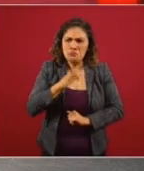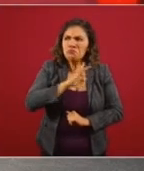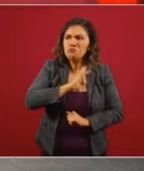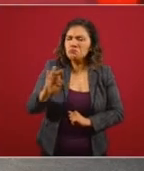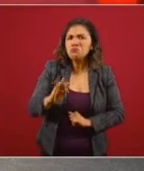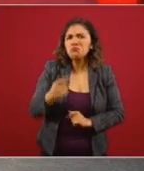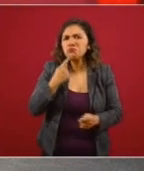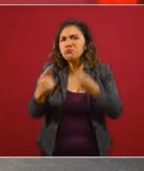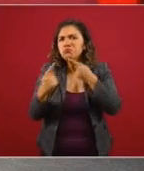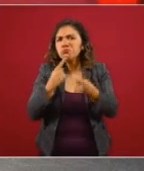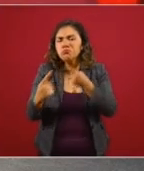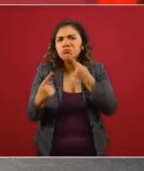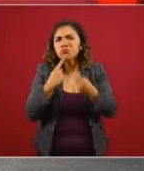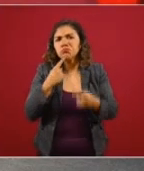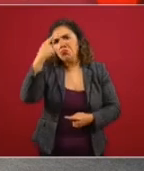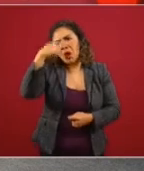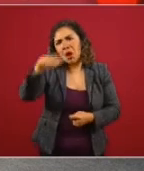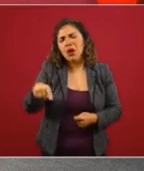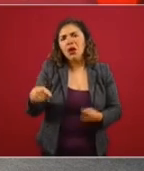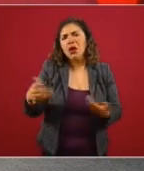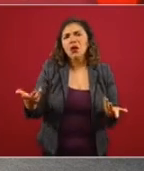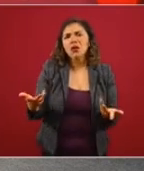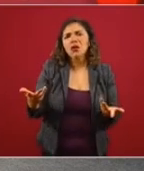posibilidades de